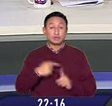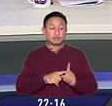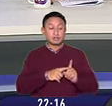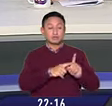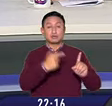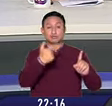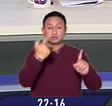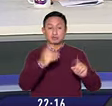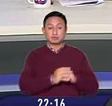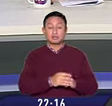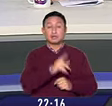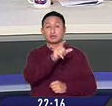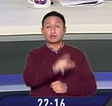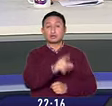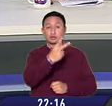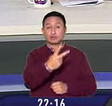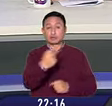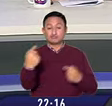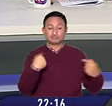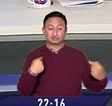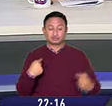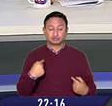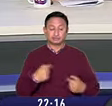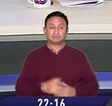otras dos personas quedaron heridas.